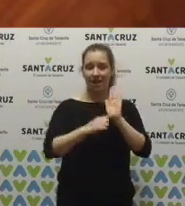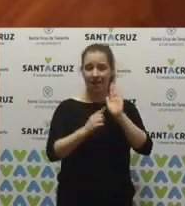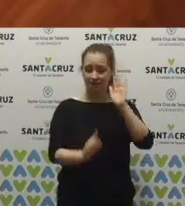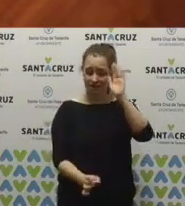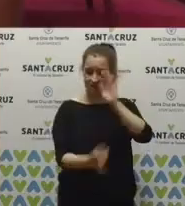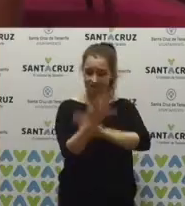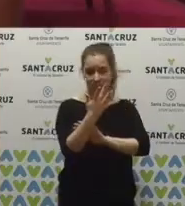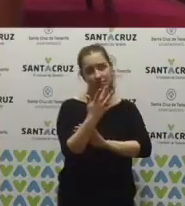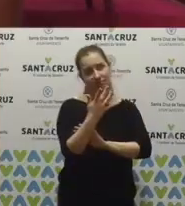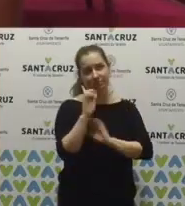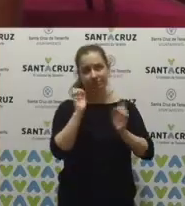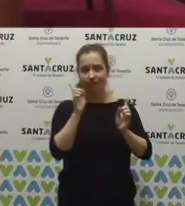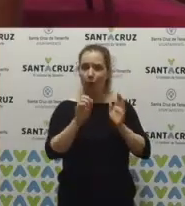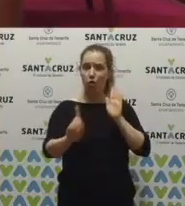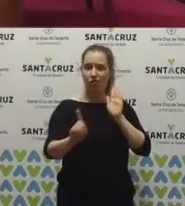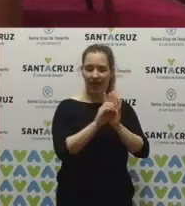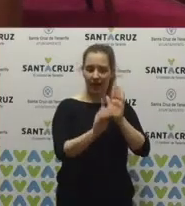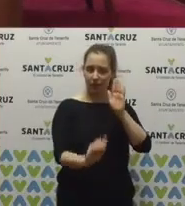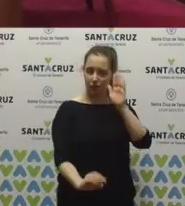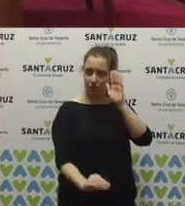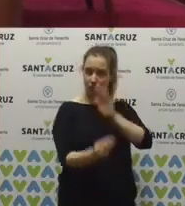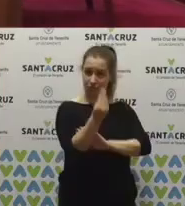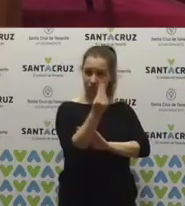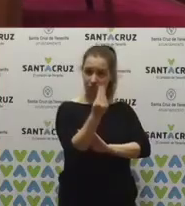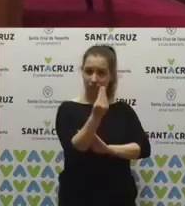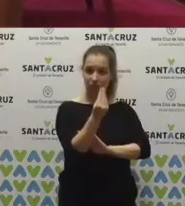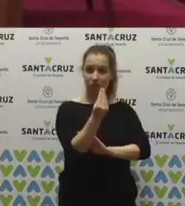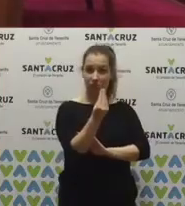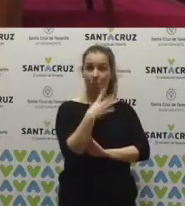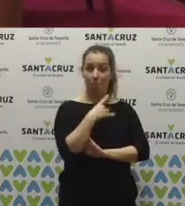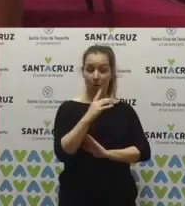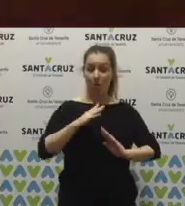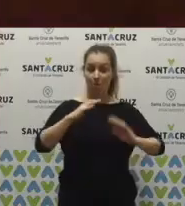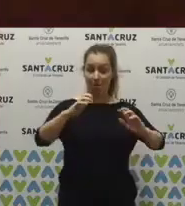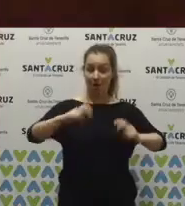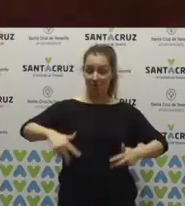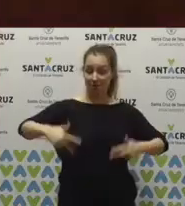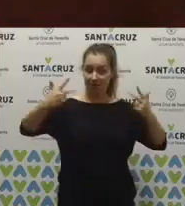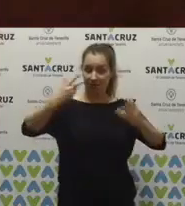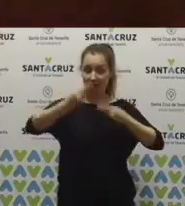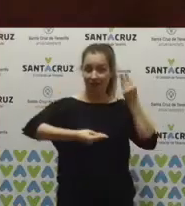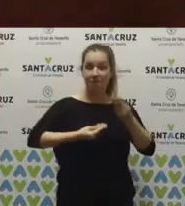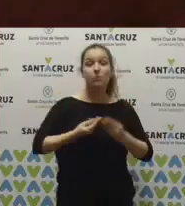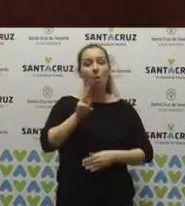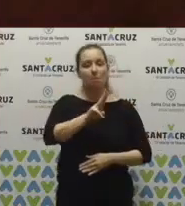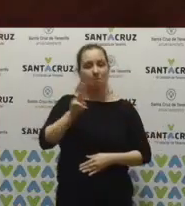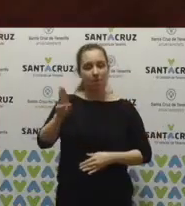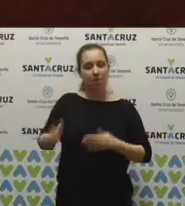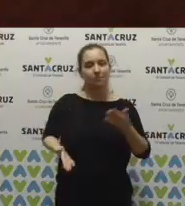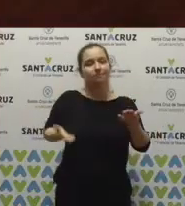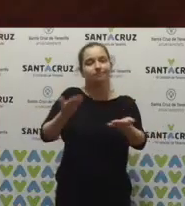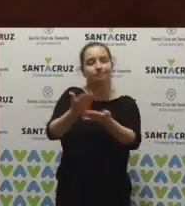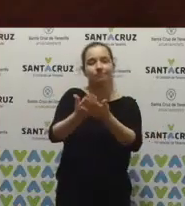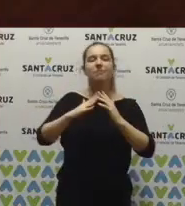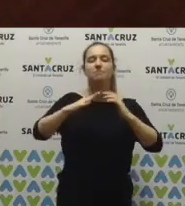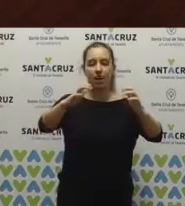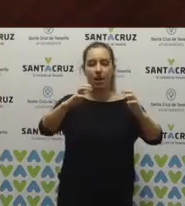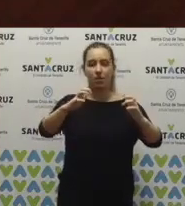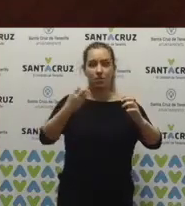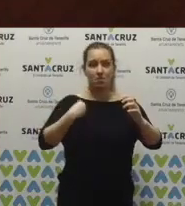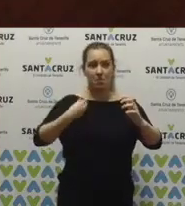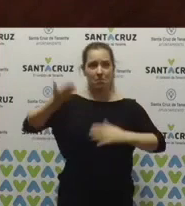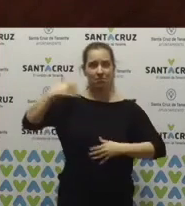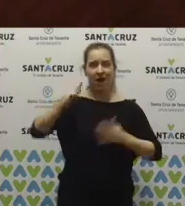plenos telemáticos son posibles y el partido popular solicitó un pleno a principios del mes de abril posteriormente coalición canarias hacia el